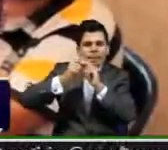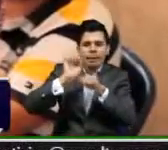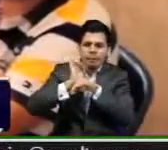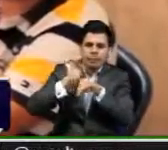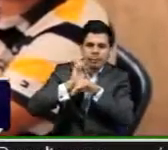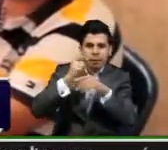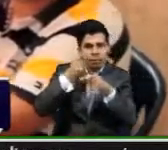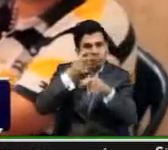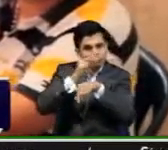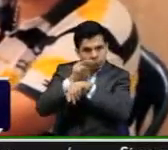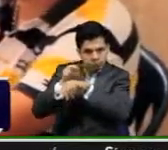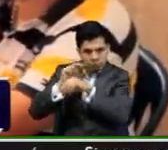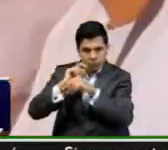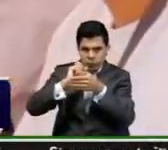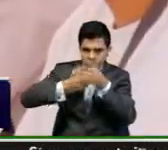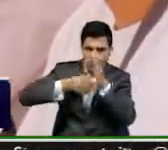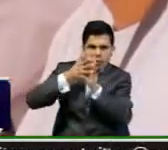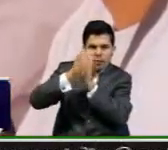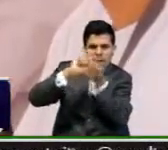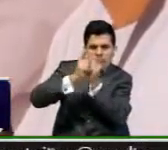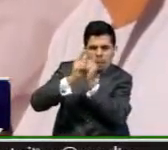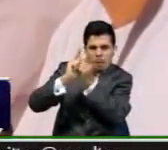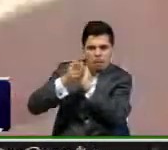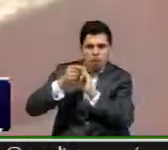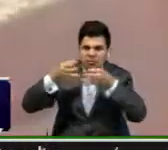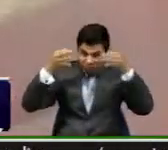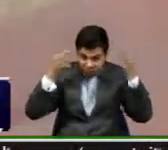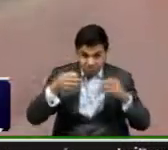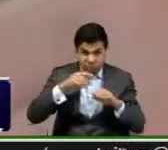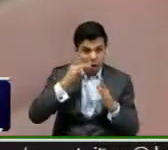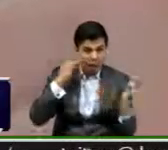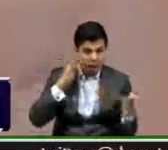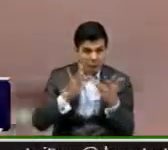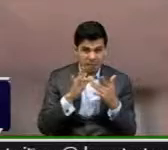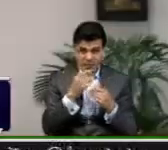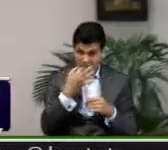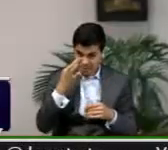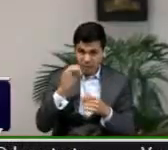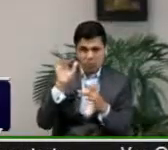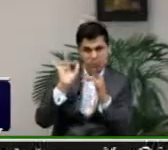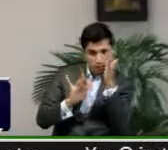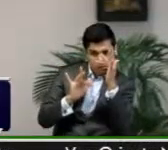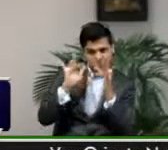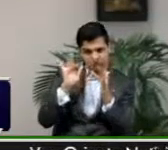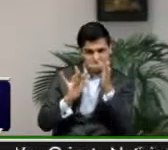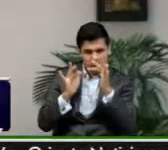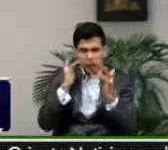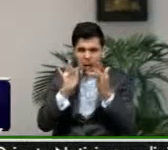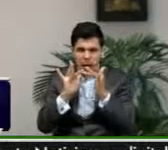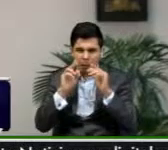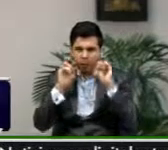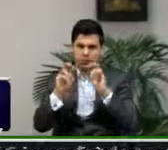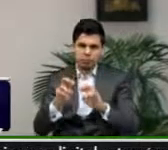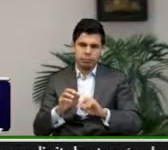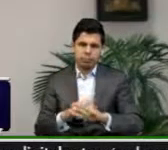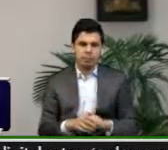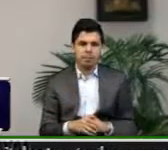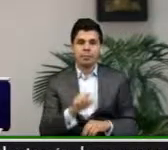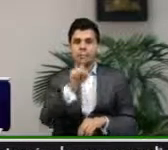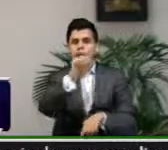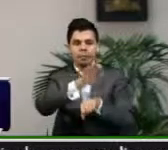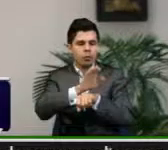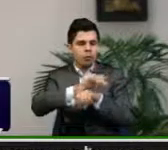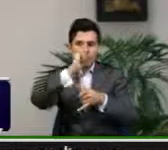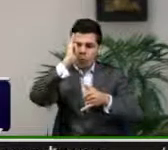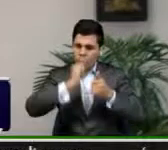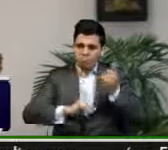control, quienes iniciarán el cruce de información para verificar si existe algún tipo de inhabilidad. Y hasta las 6 de la tarde tendrán los partidos